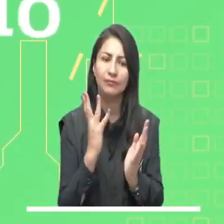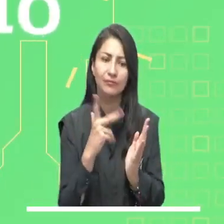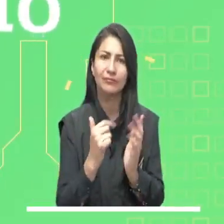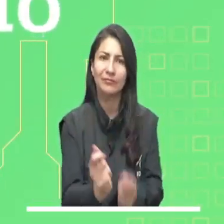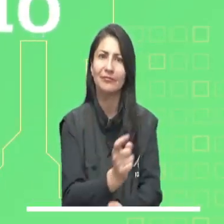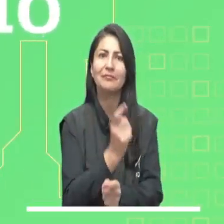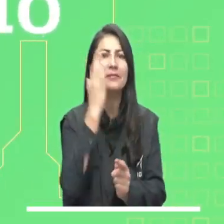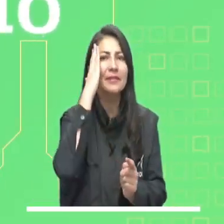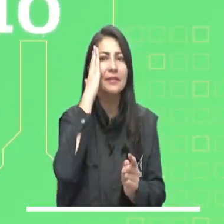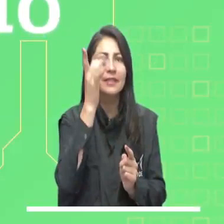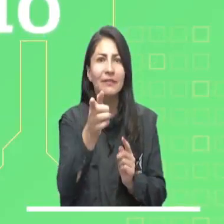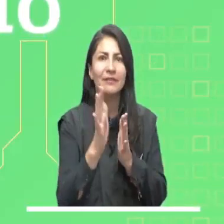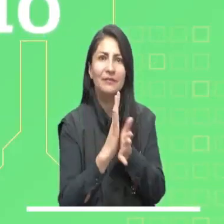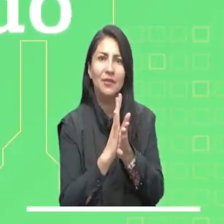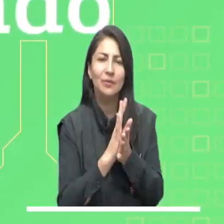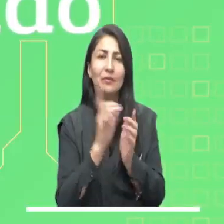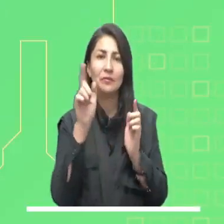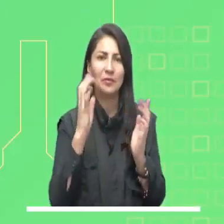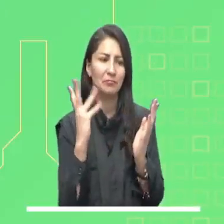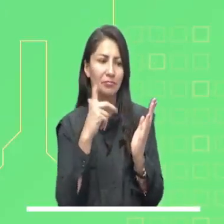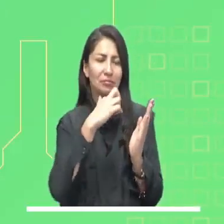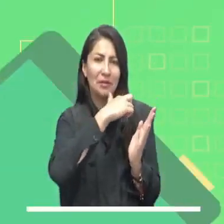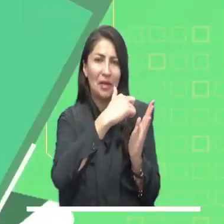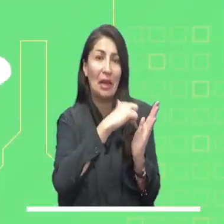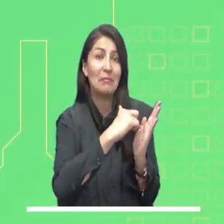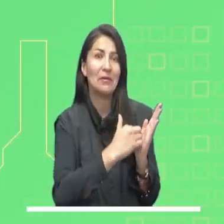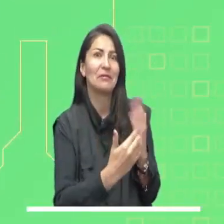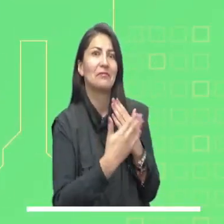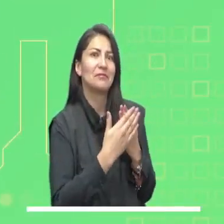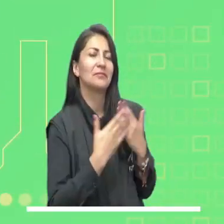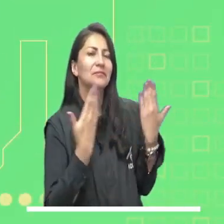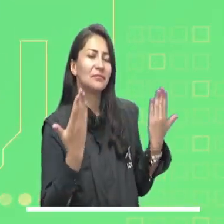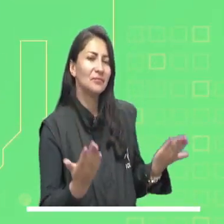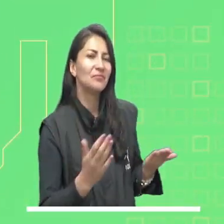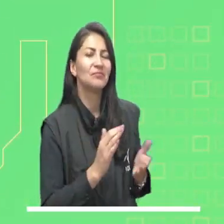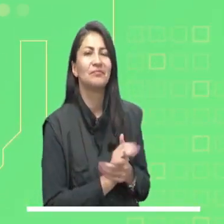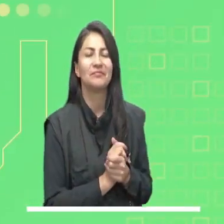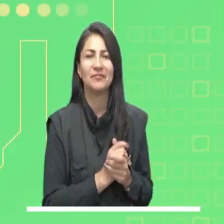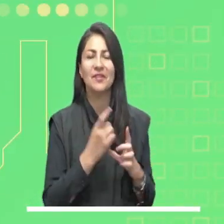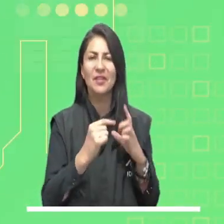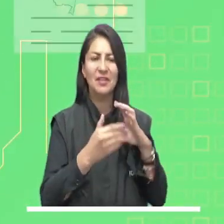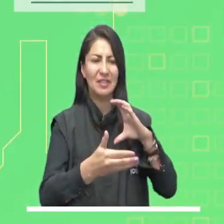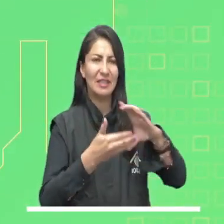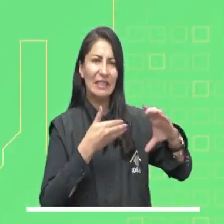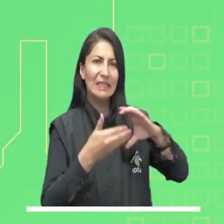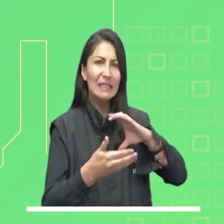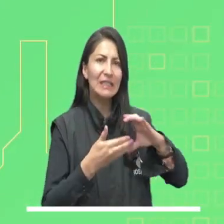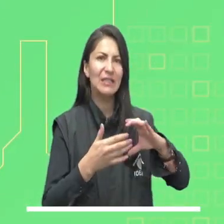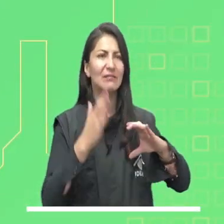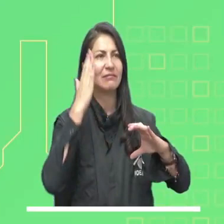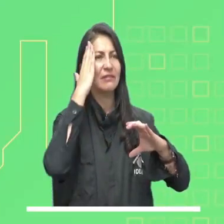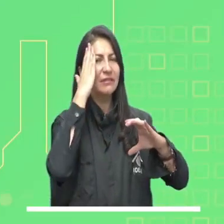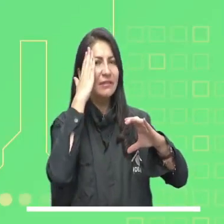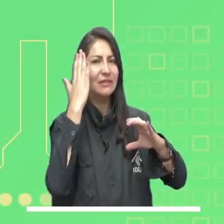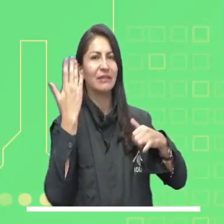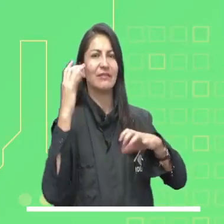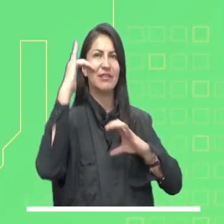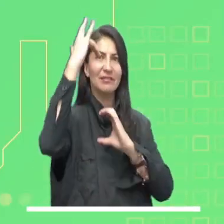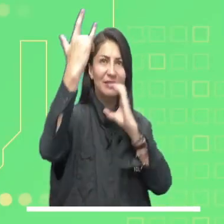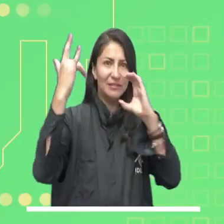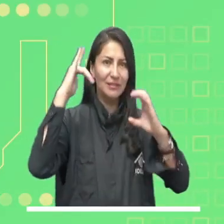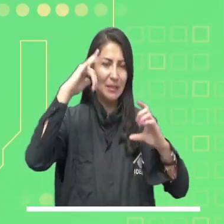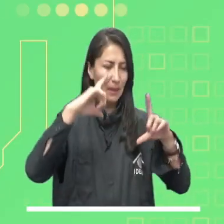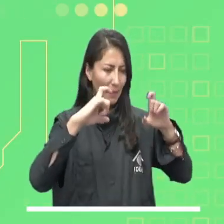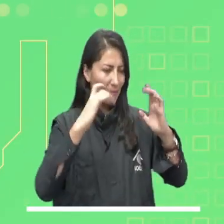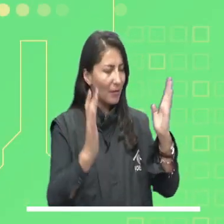Manténgase bien informado y en tiempo real a través de nuestra aplicación Mi Pronóstico. Consulte los pronósticos del estado del tiempo,